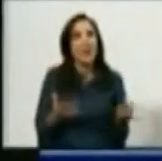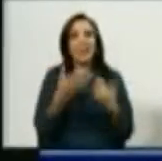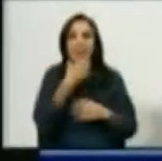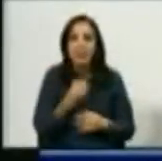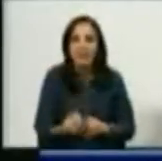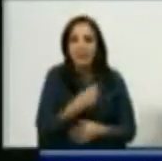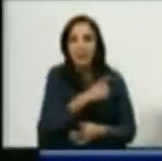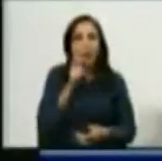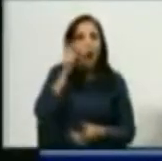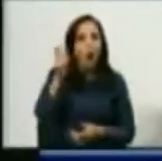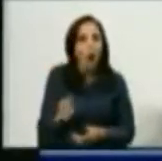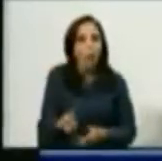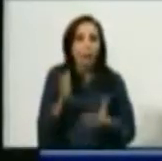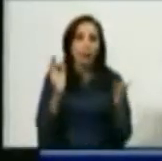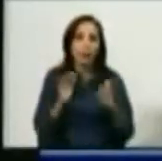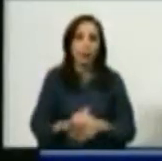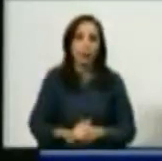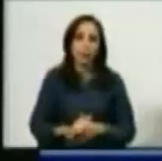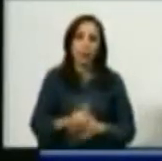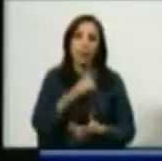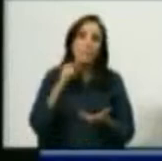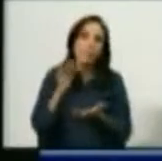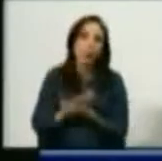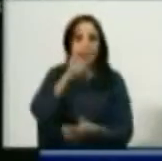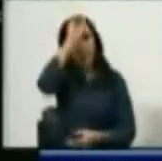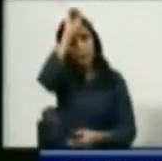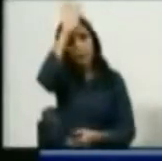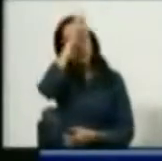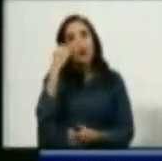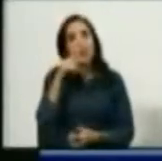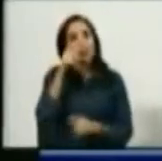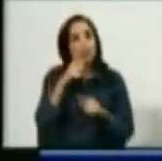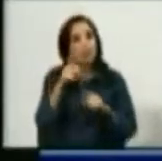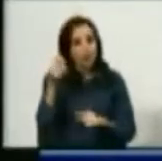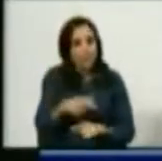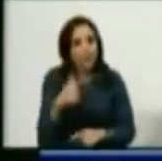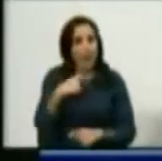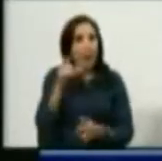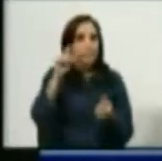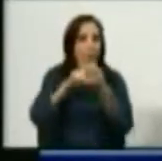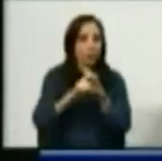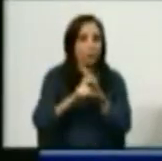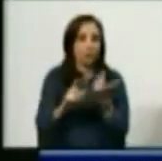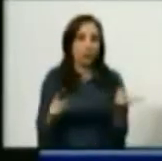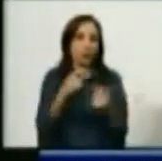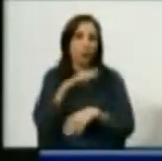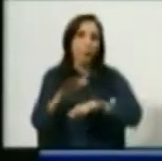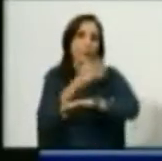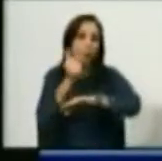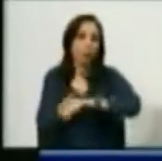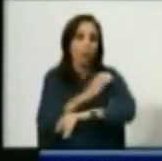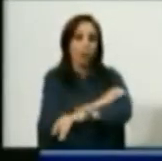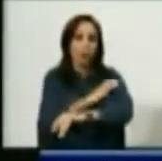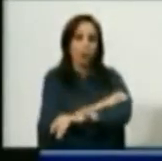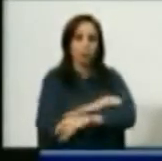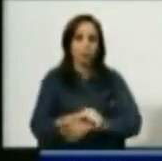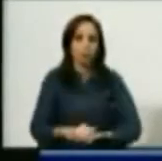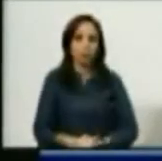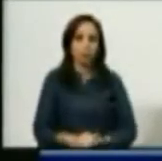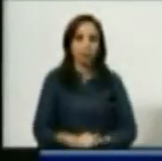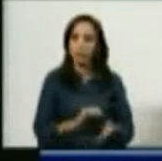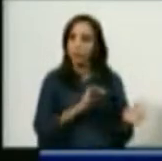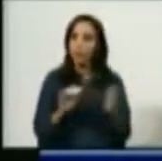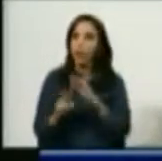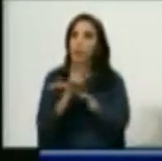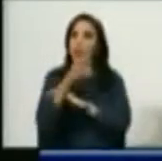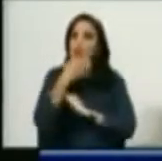joven Robert Serra y de María Herrera por parte de la violencia y del odio fascista de la derecha venezolana dos de